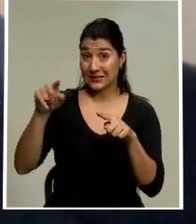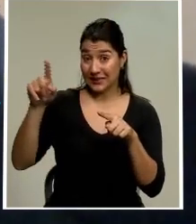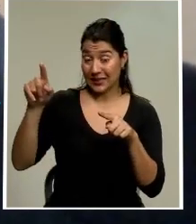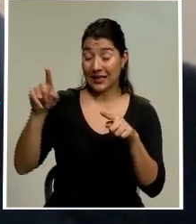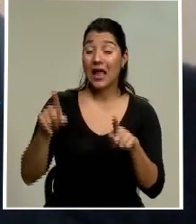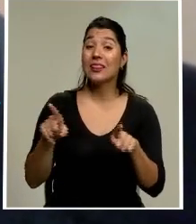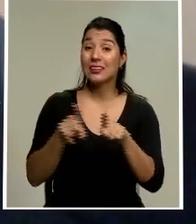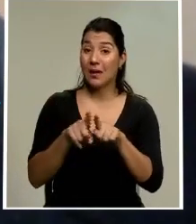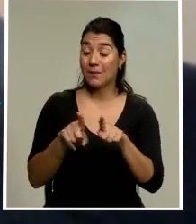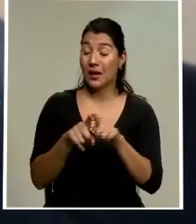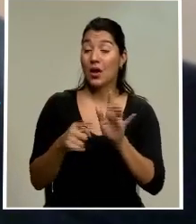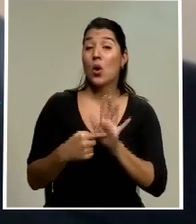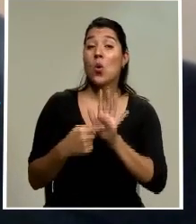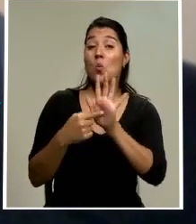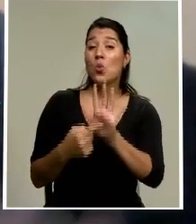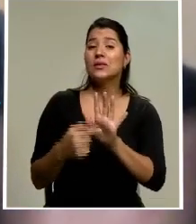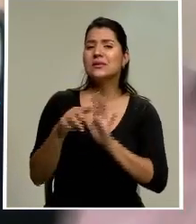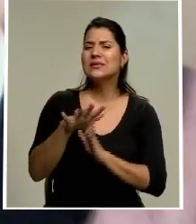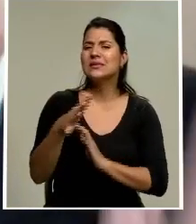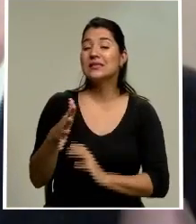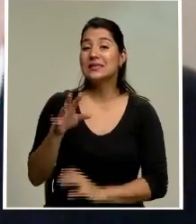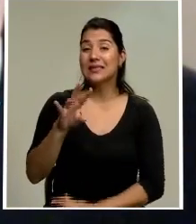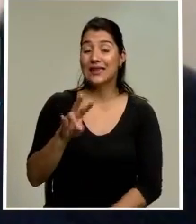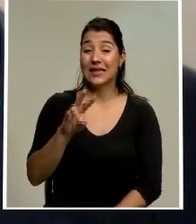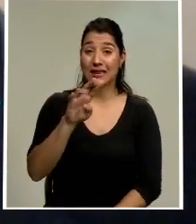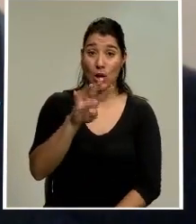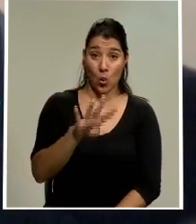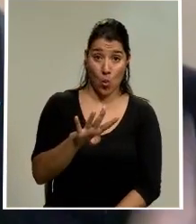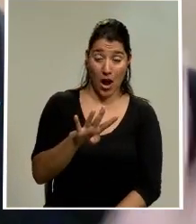también refleja que alrededor del